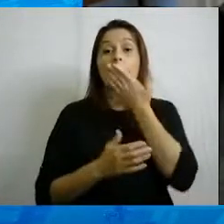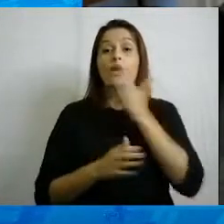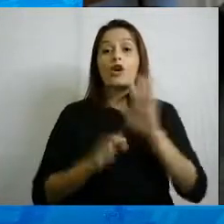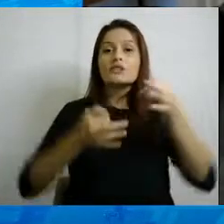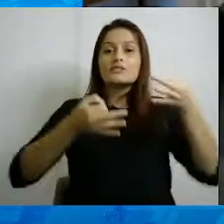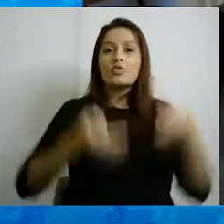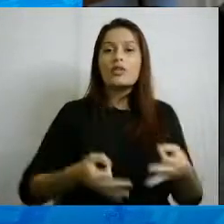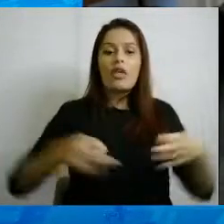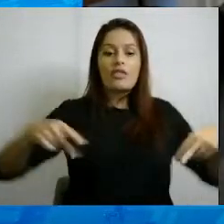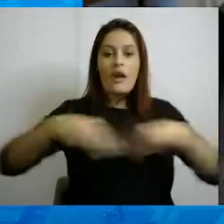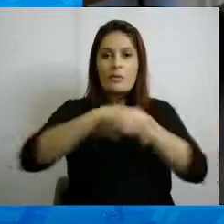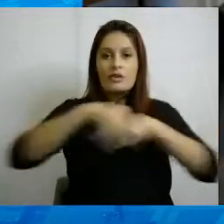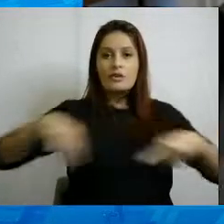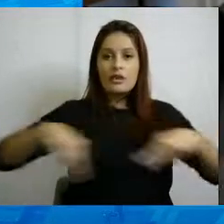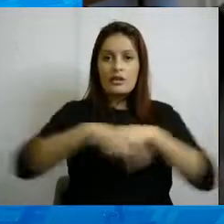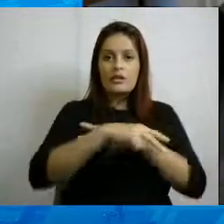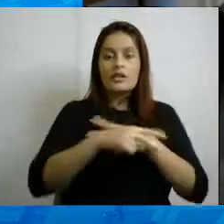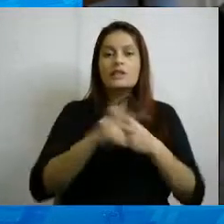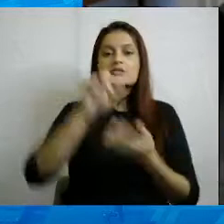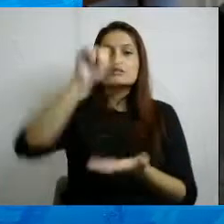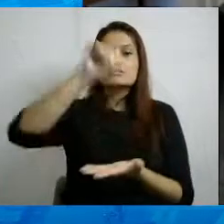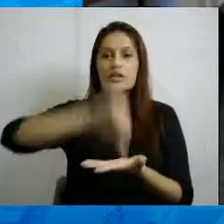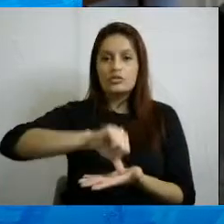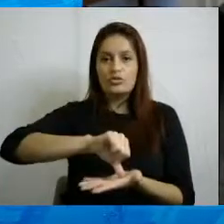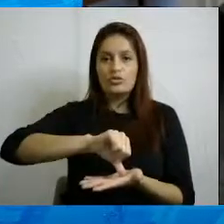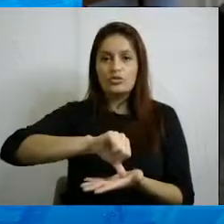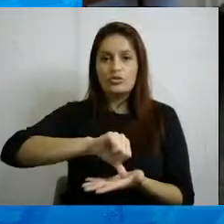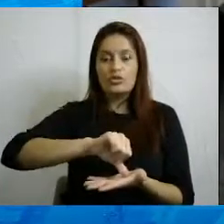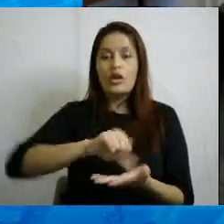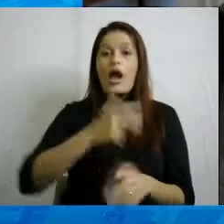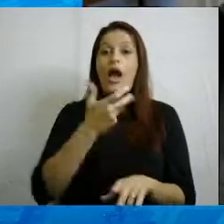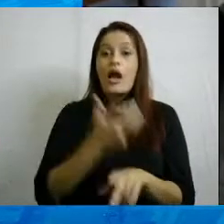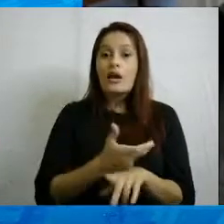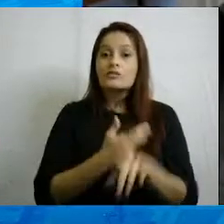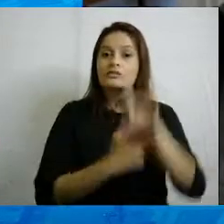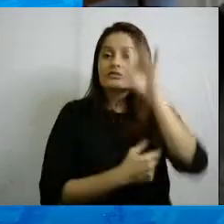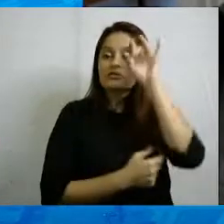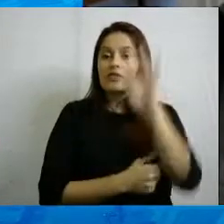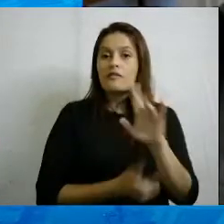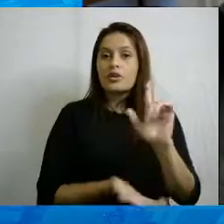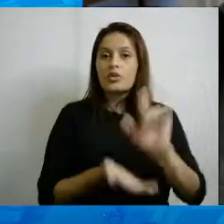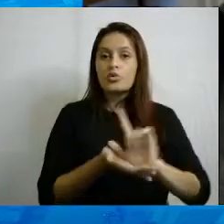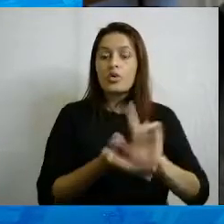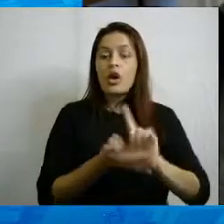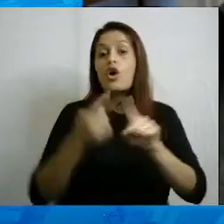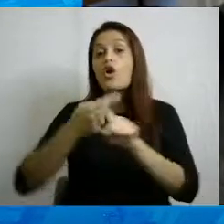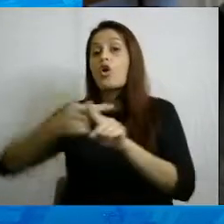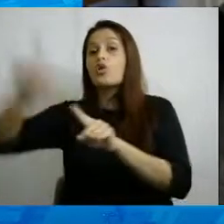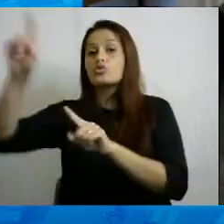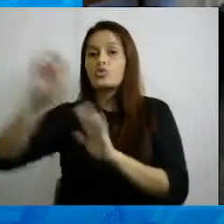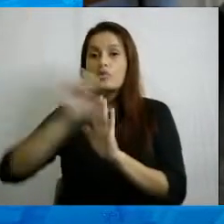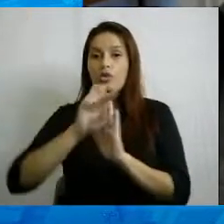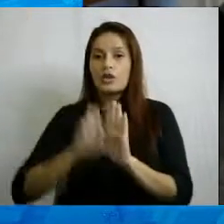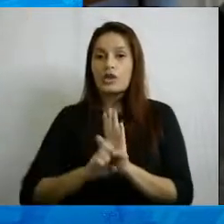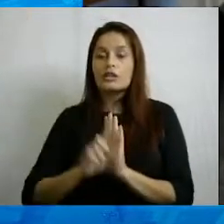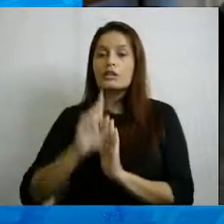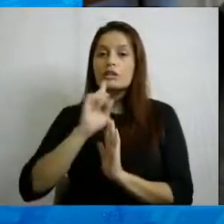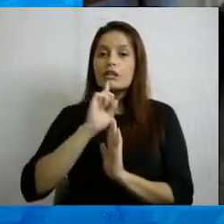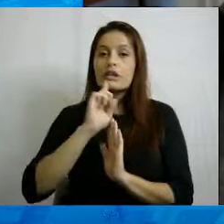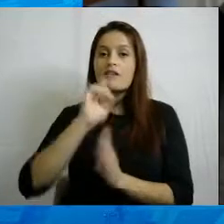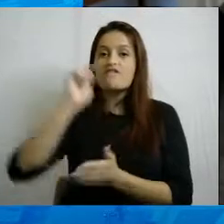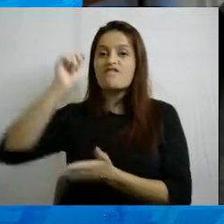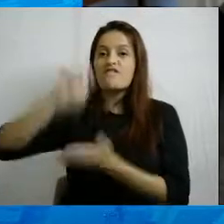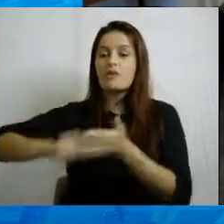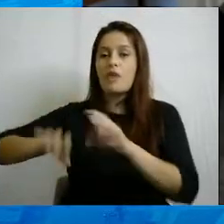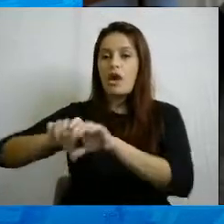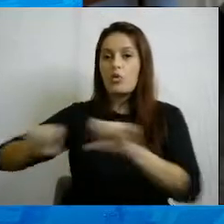seguridad vial en la comuna, en el sector centro. Por cierto, hay consideraciones de otros proyectos que están para firma de convenio